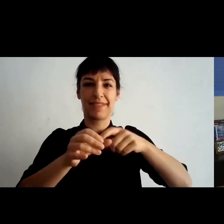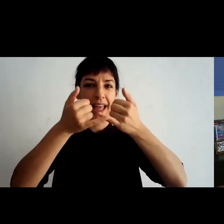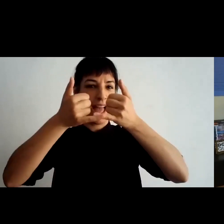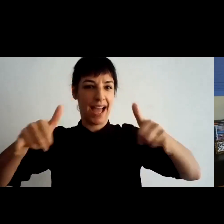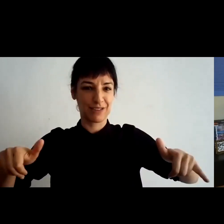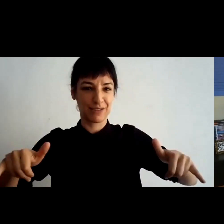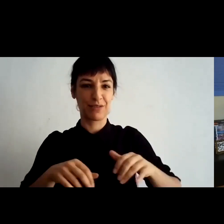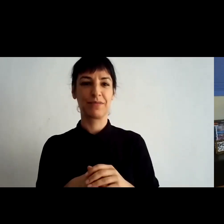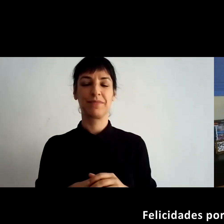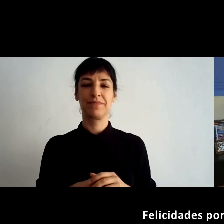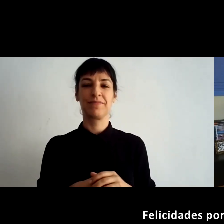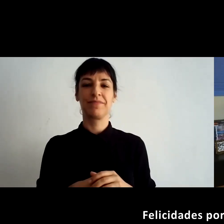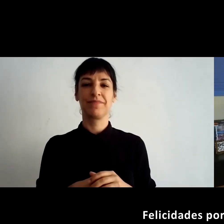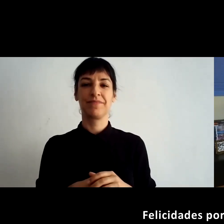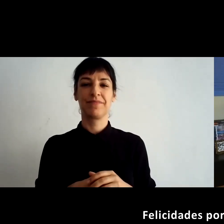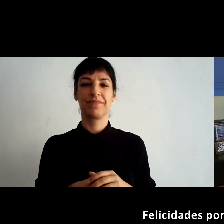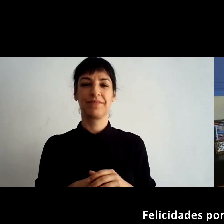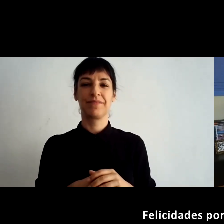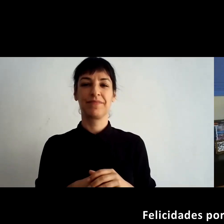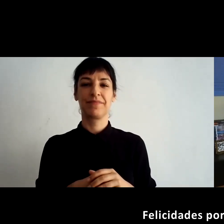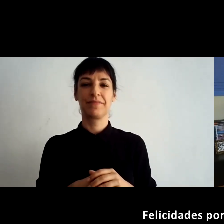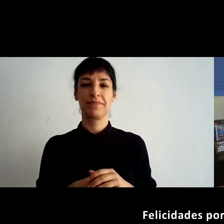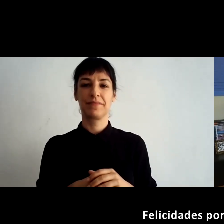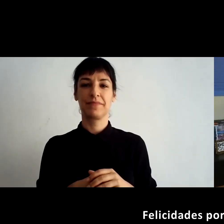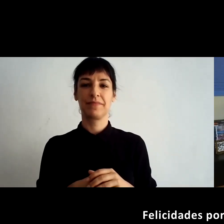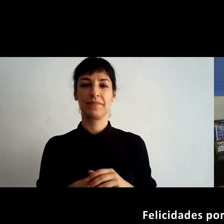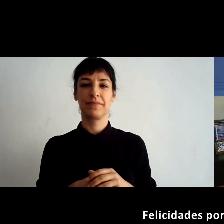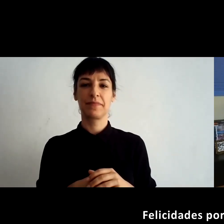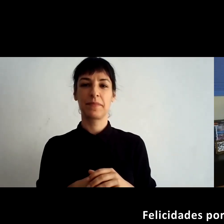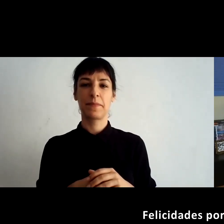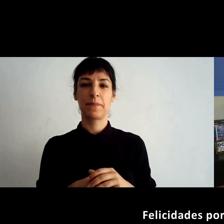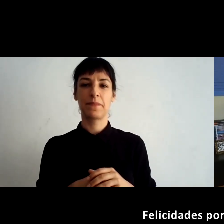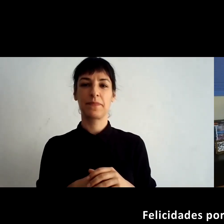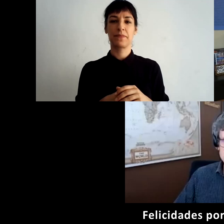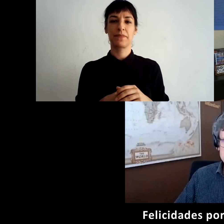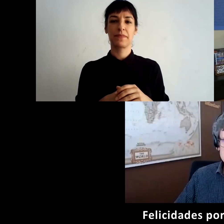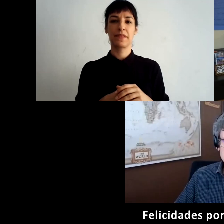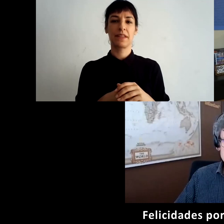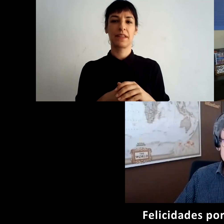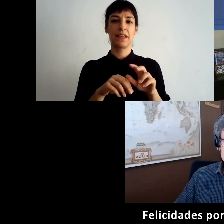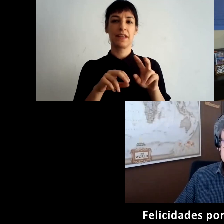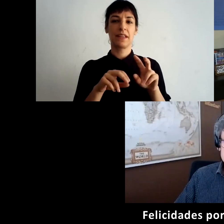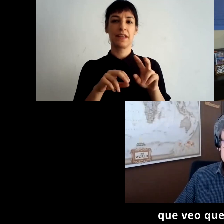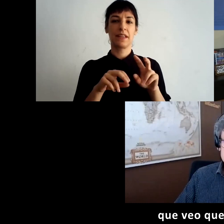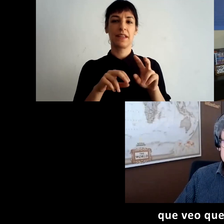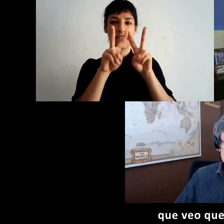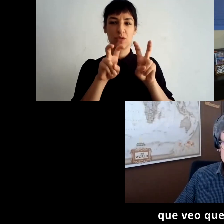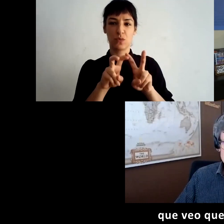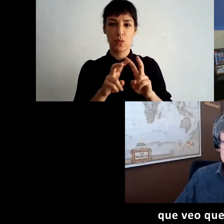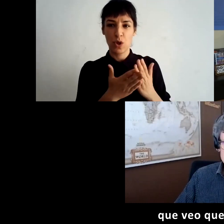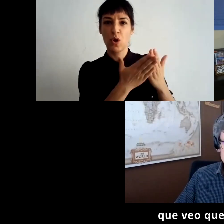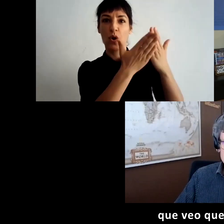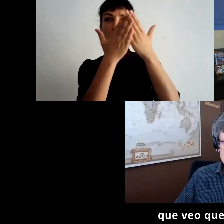acto. Felicidades por el estudio. Felicidades también por este evento que veo que está